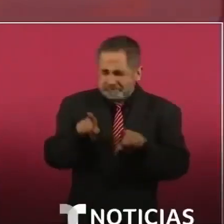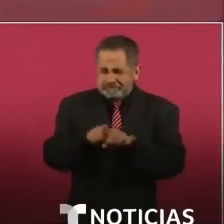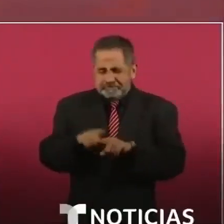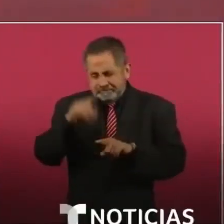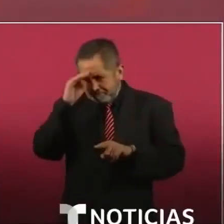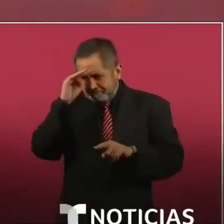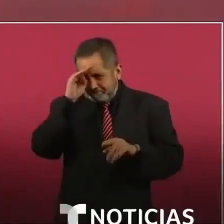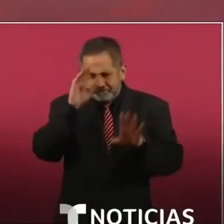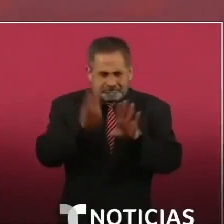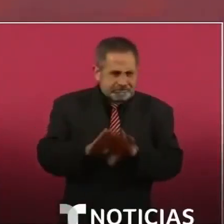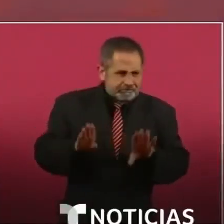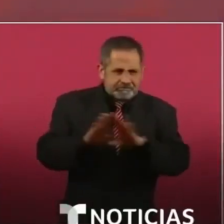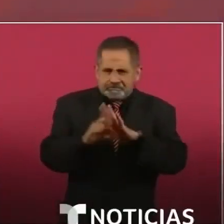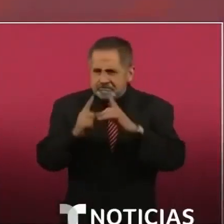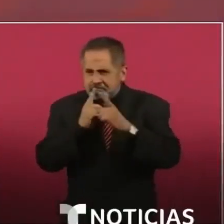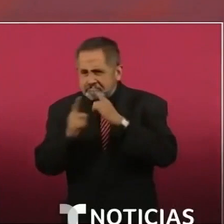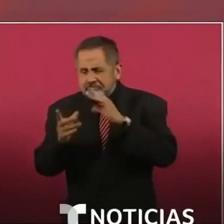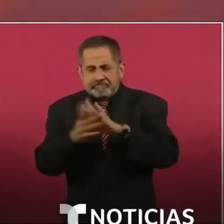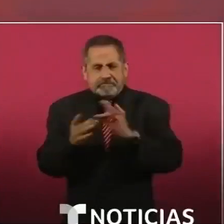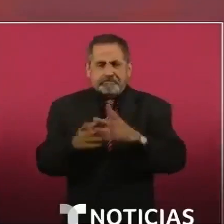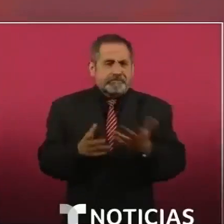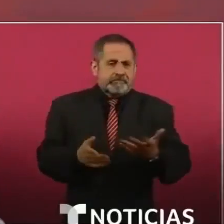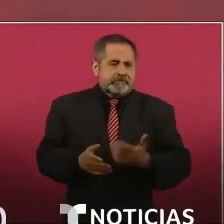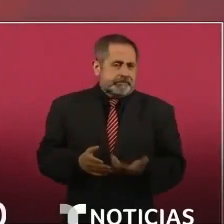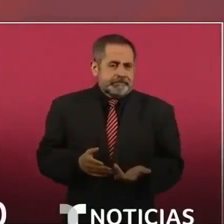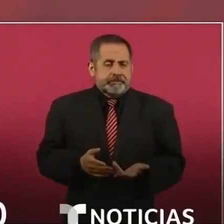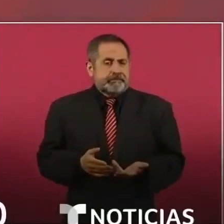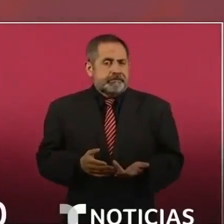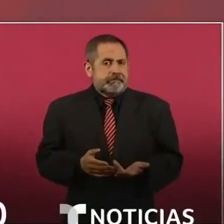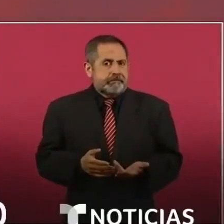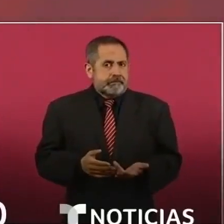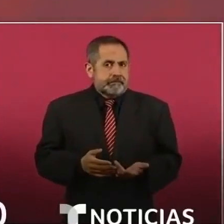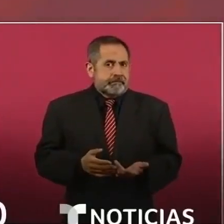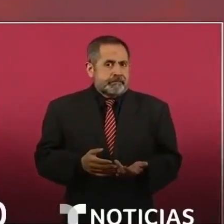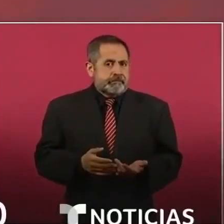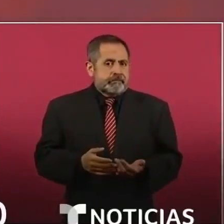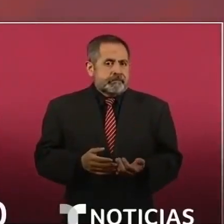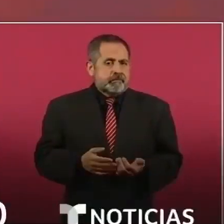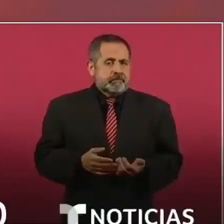porque no se puede